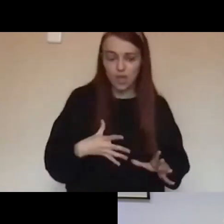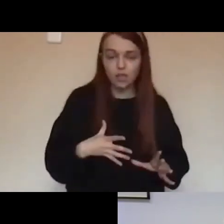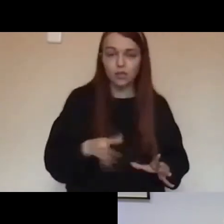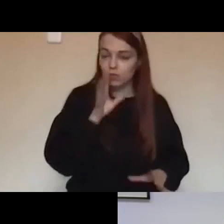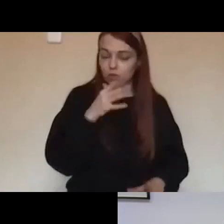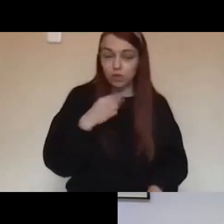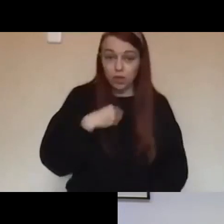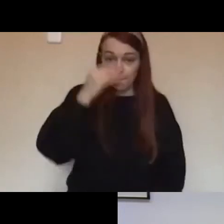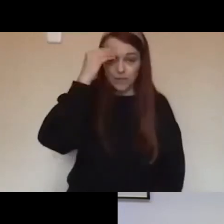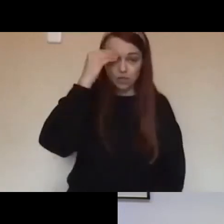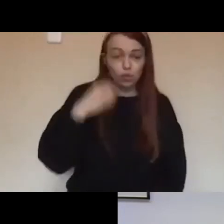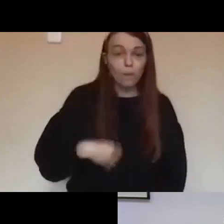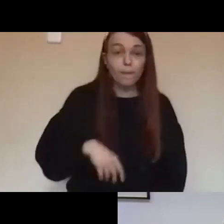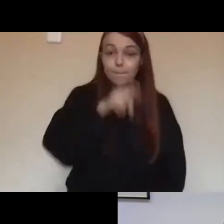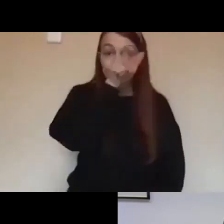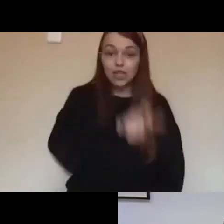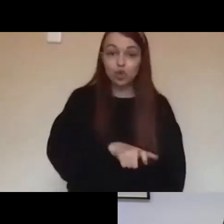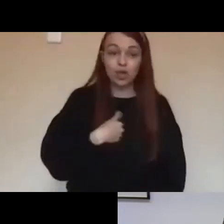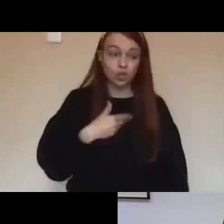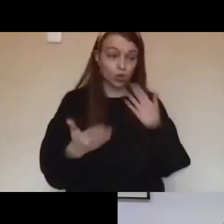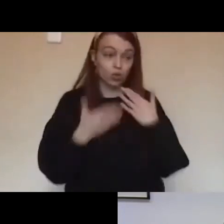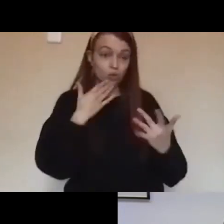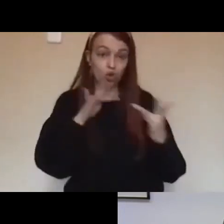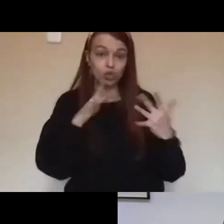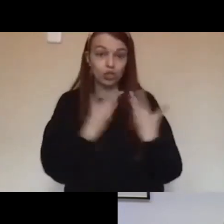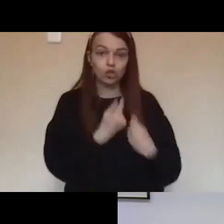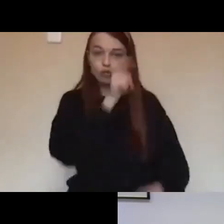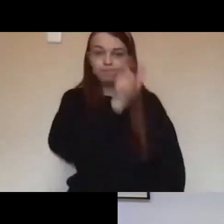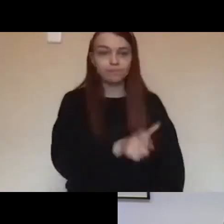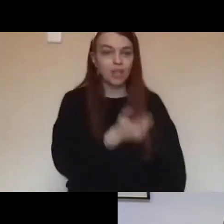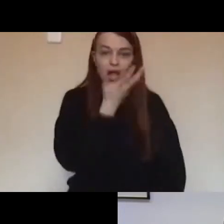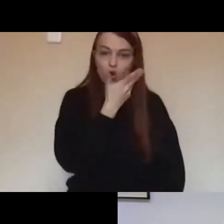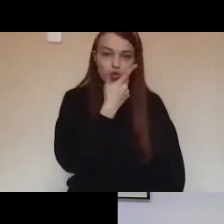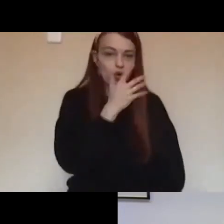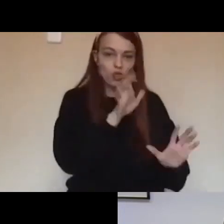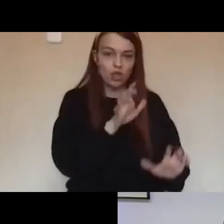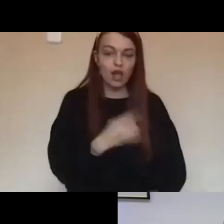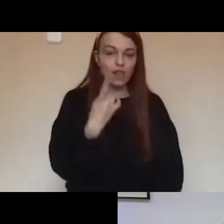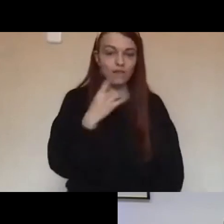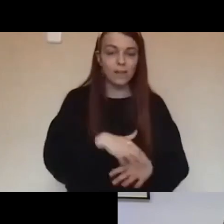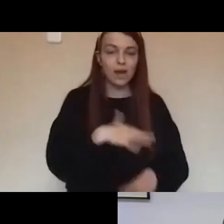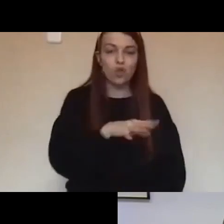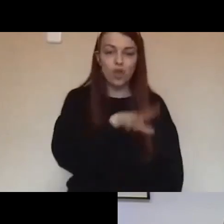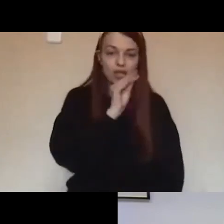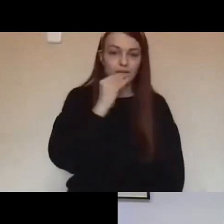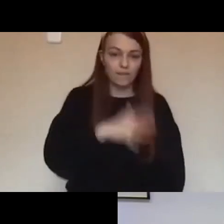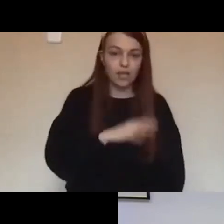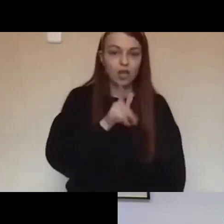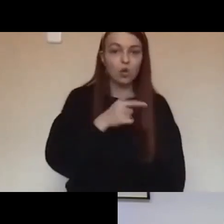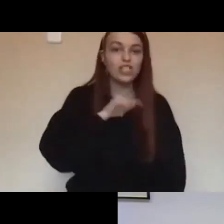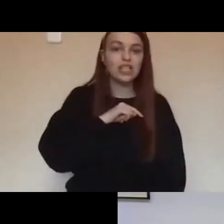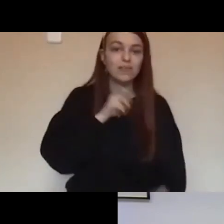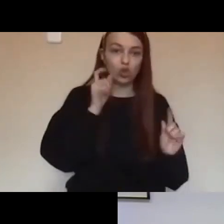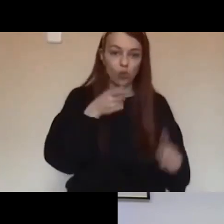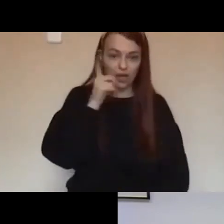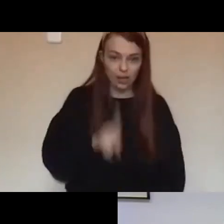importante saber conocer a la persona con la que hablas. Es un proceso interactivo tener ese entendimiento y proporcionar ese entendimiento. Así